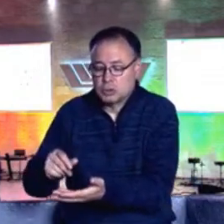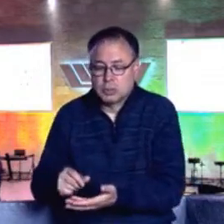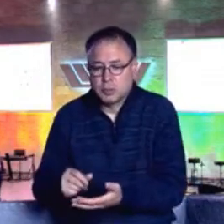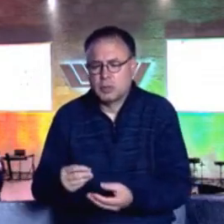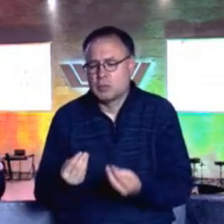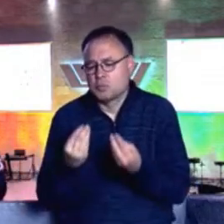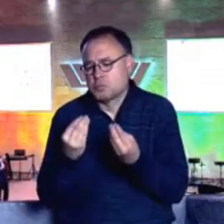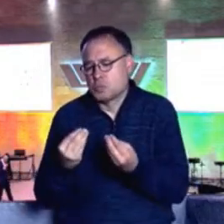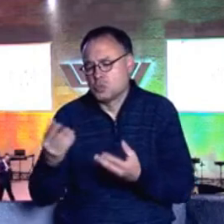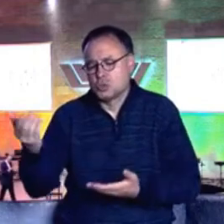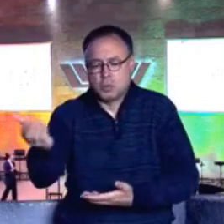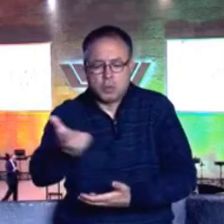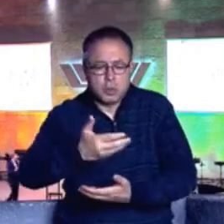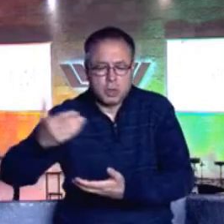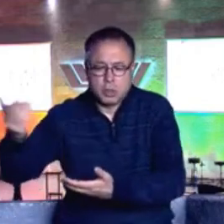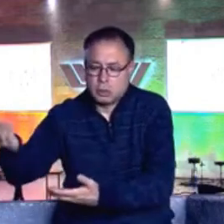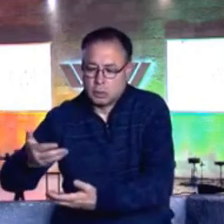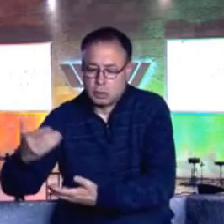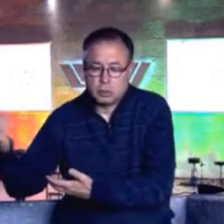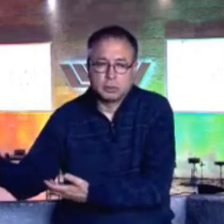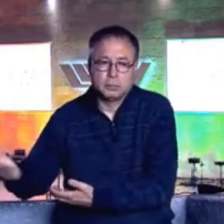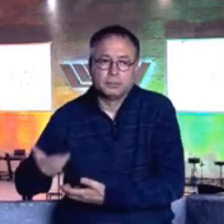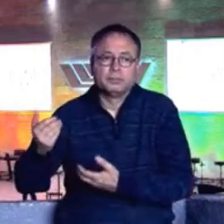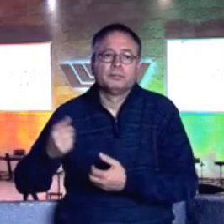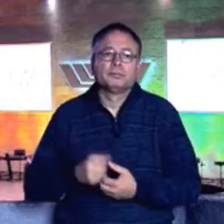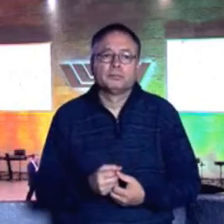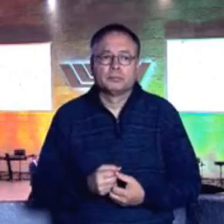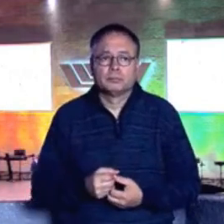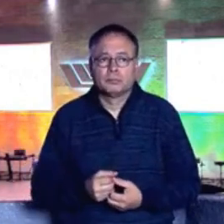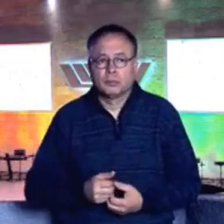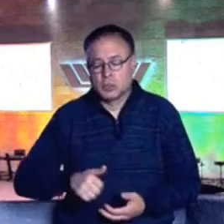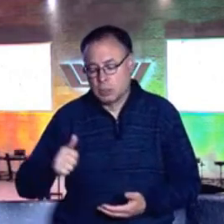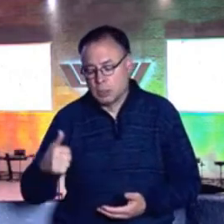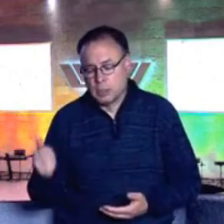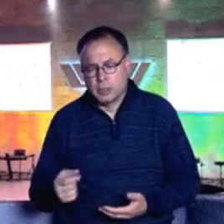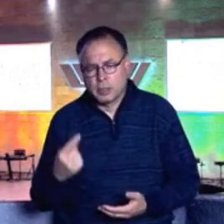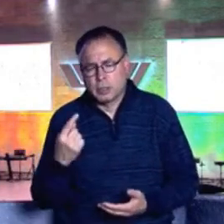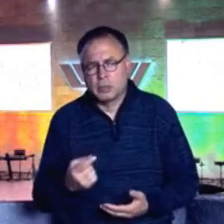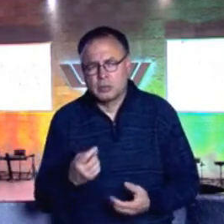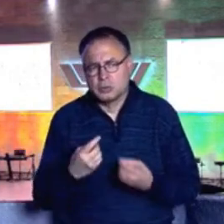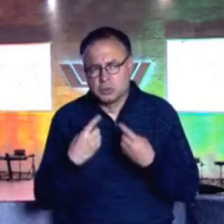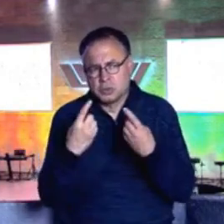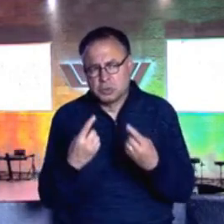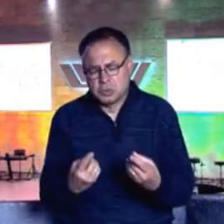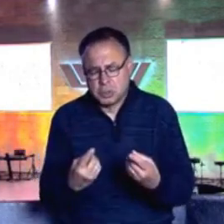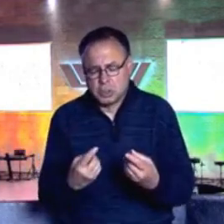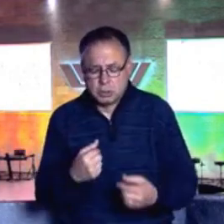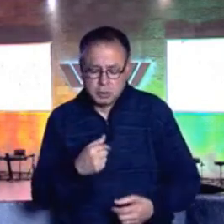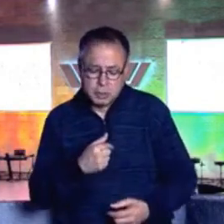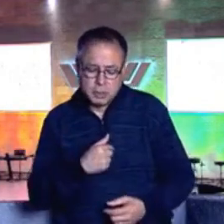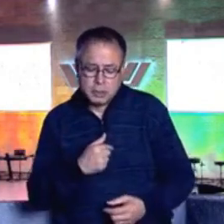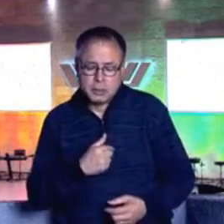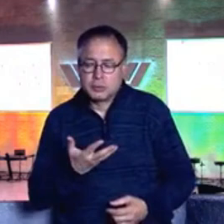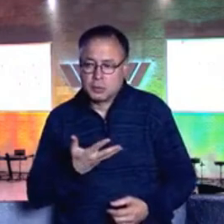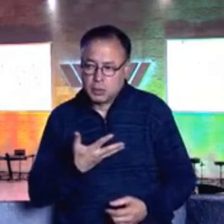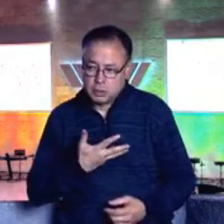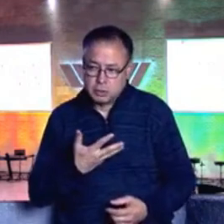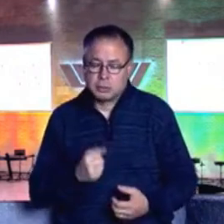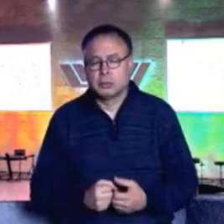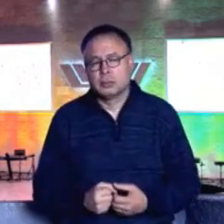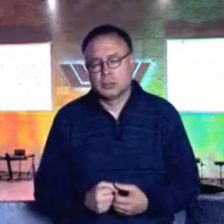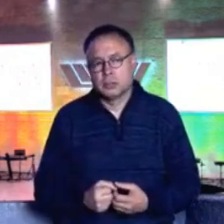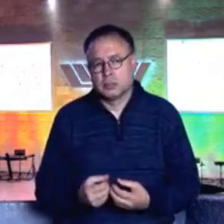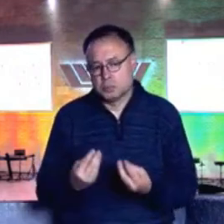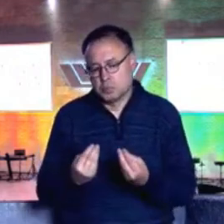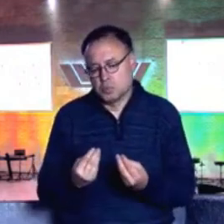qué mucho cosecha cada uno debe dar según se lo haya propuesto en su corazón y no debe dar con tristeza